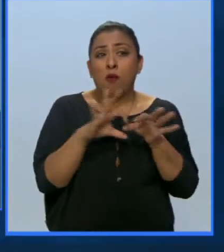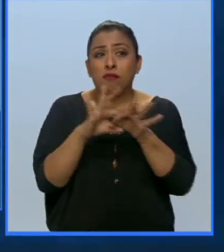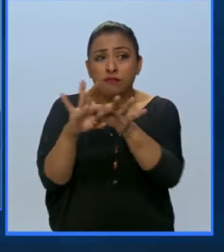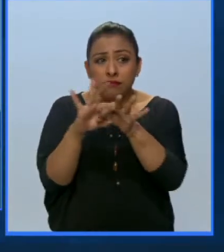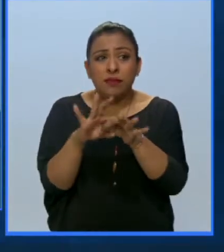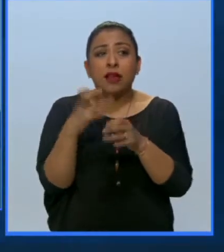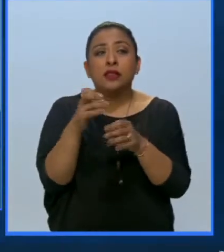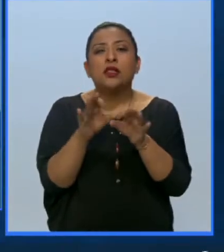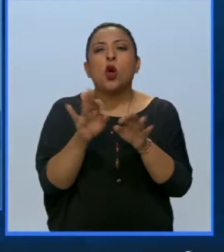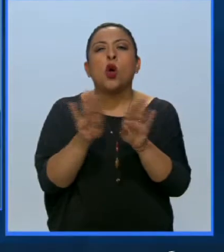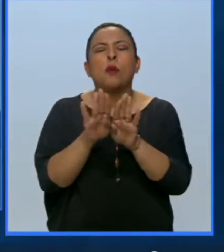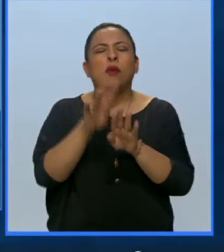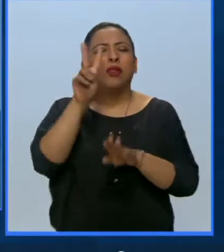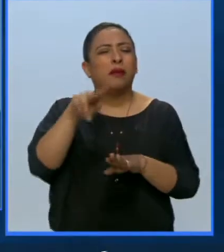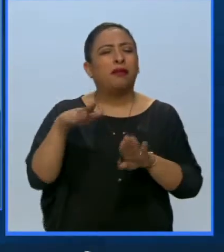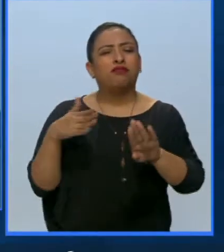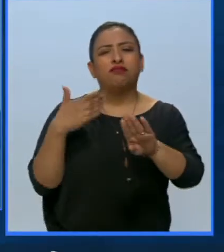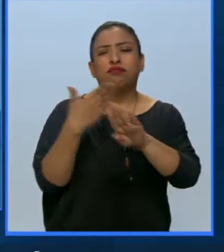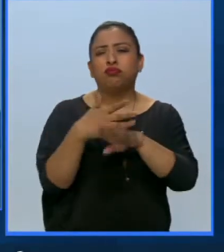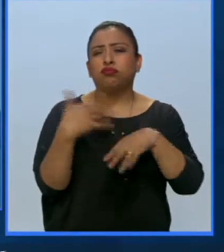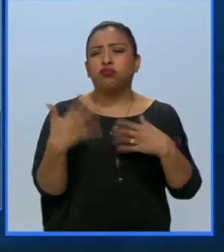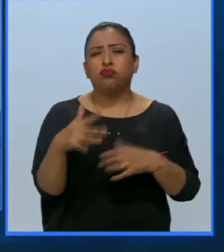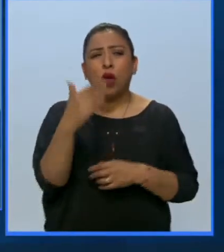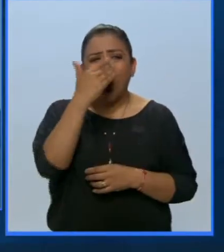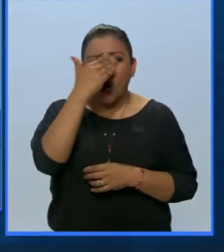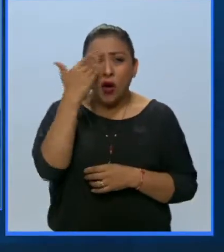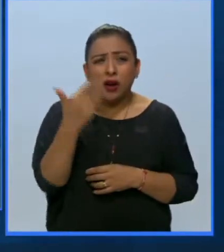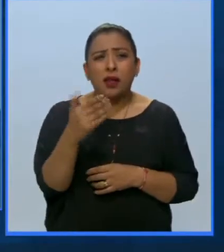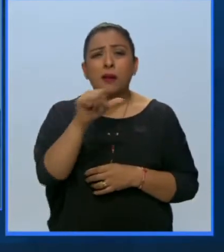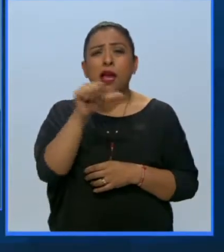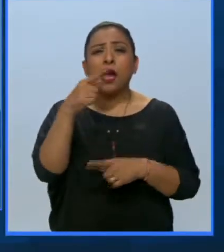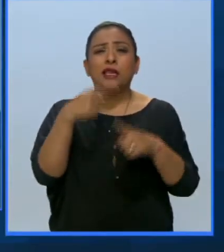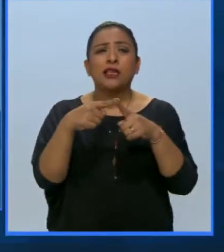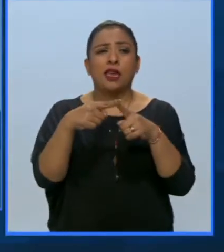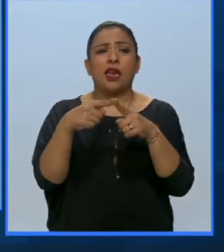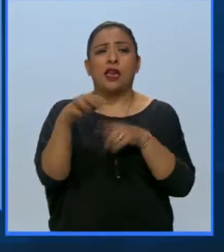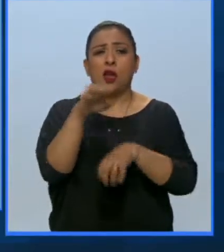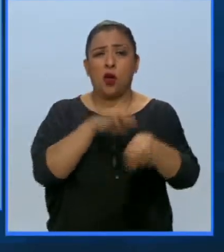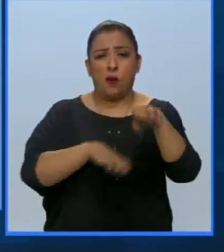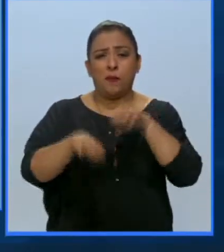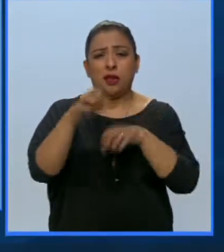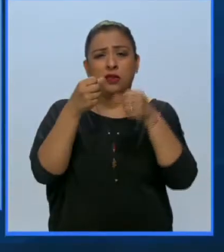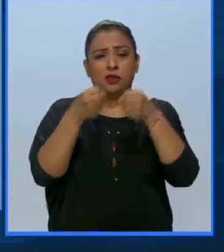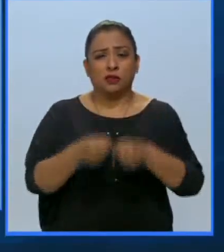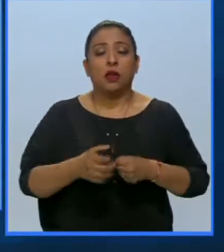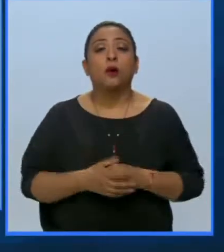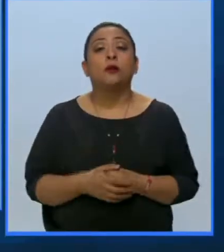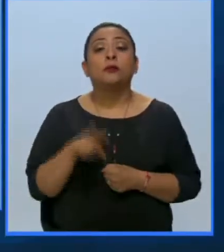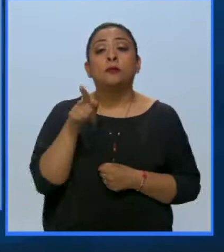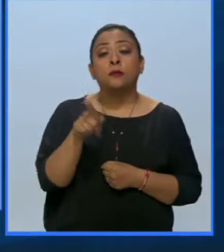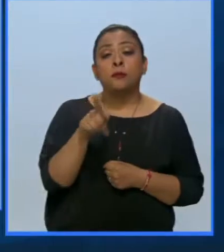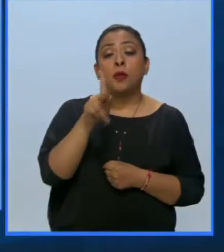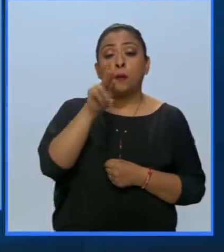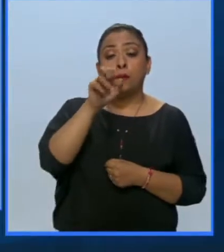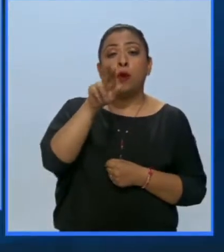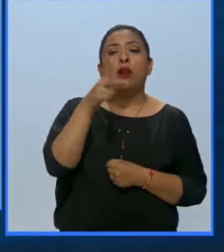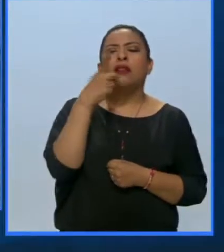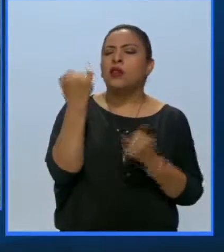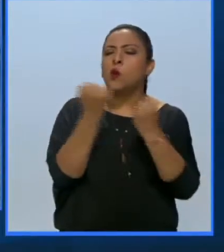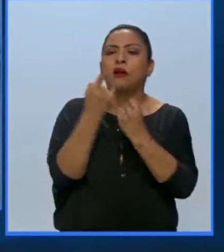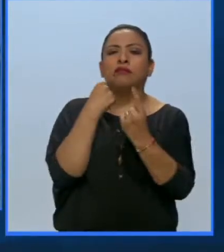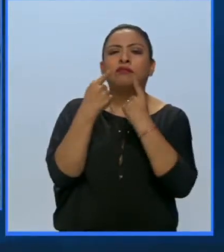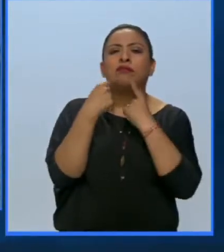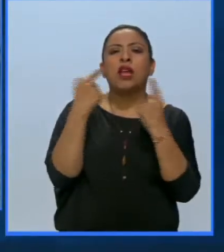which is a deadly blow to insurance companies. Paul Krugman también conversó